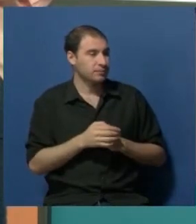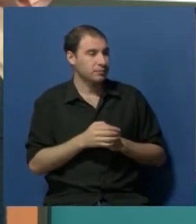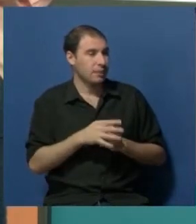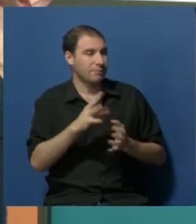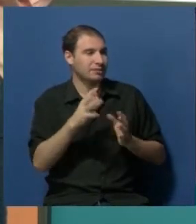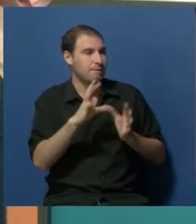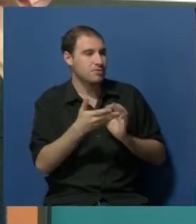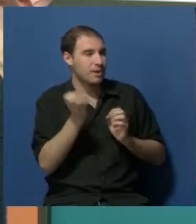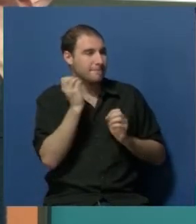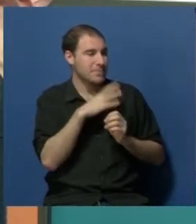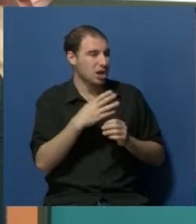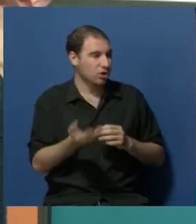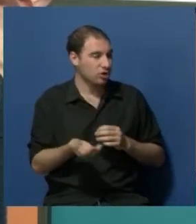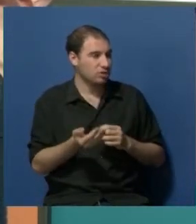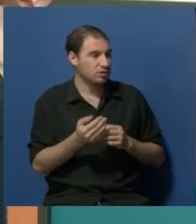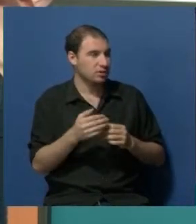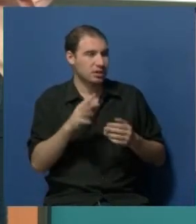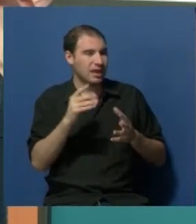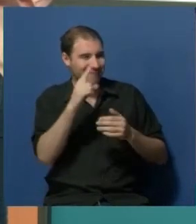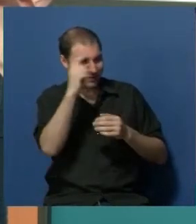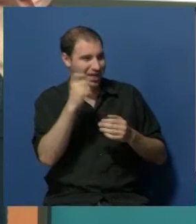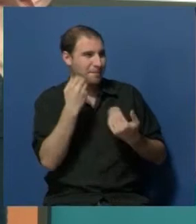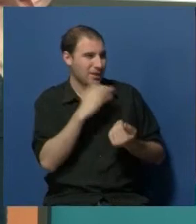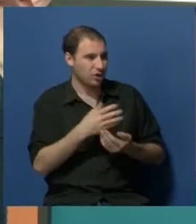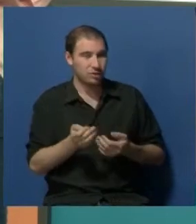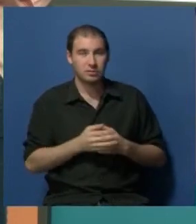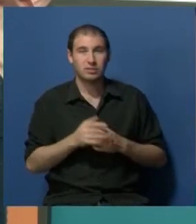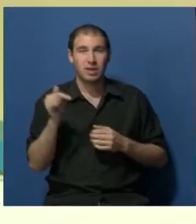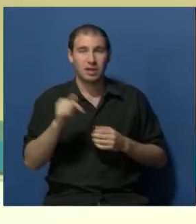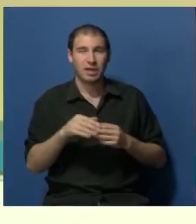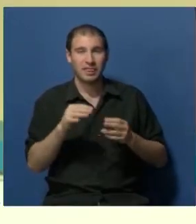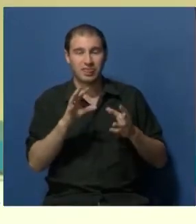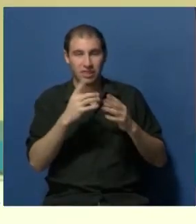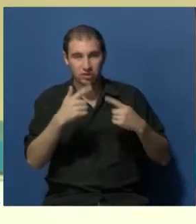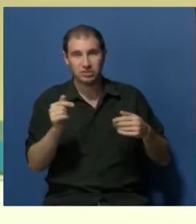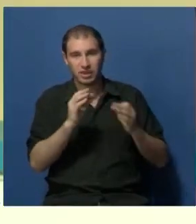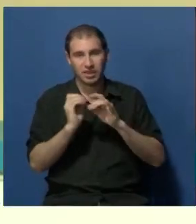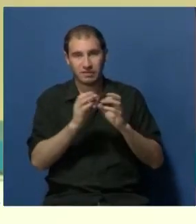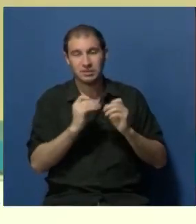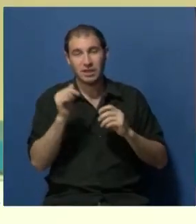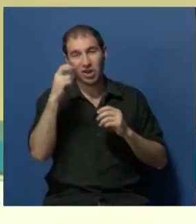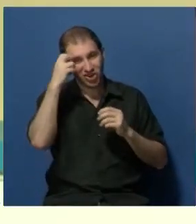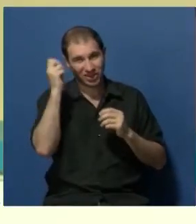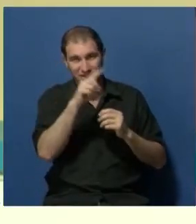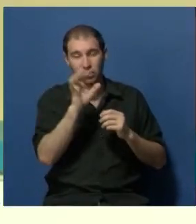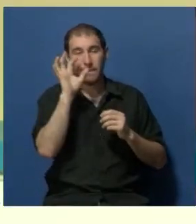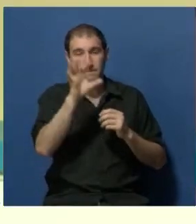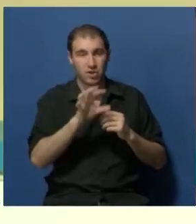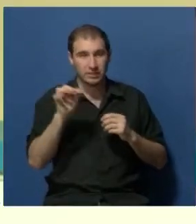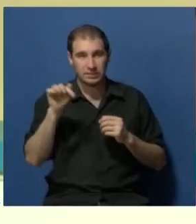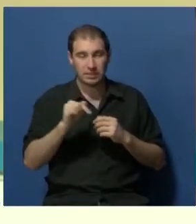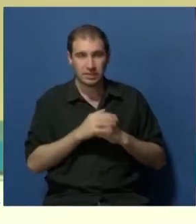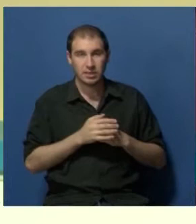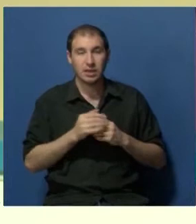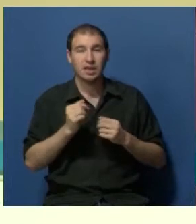un mejor cauce al federalismo en el país? El lugar para discutir ese tipo de situaciones es el Congreso. Claro. Y las provincias tienen,